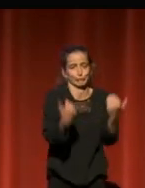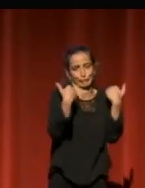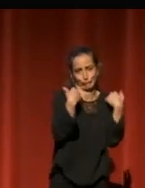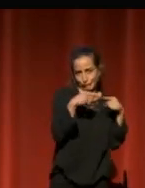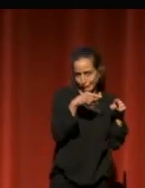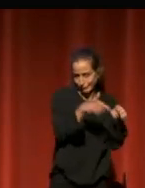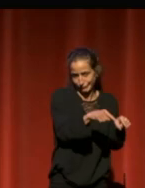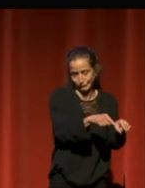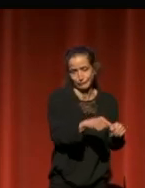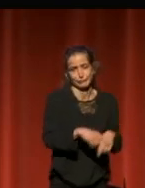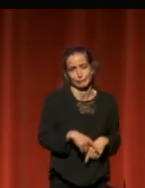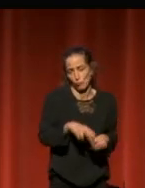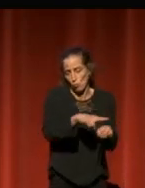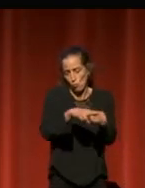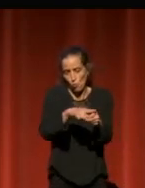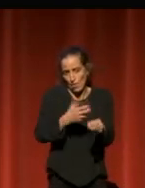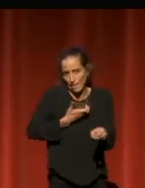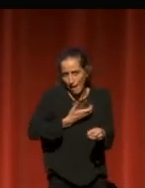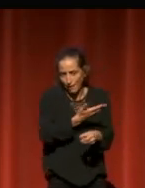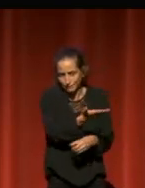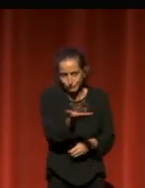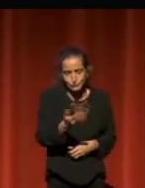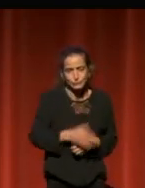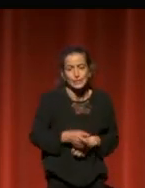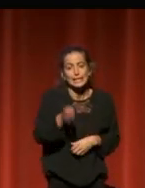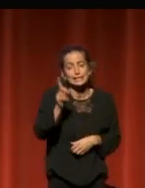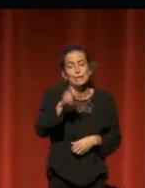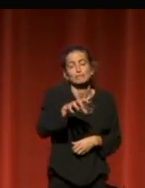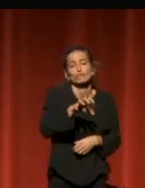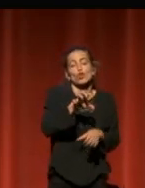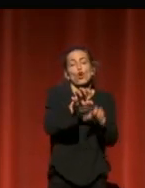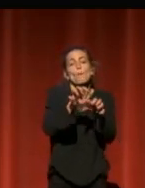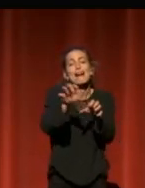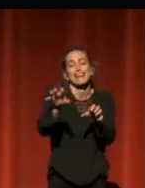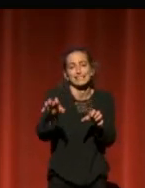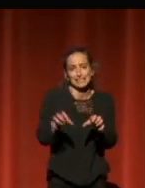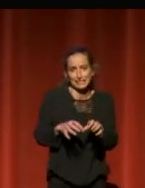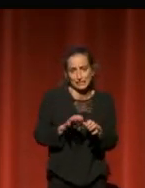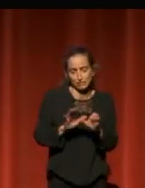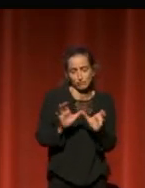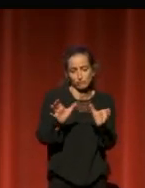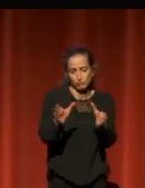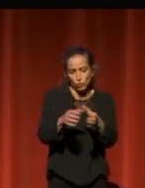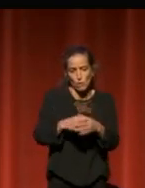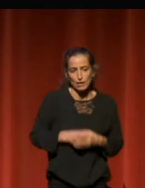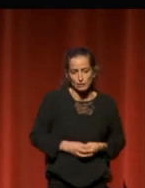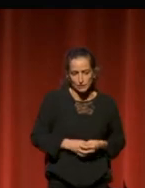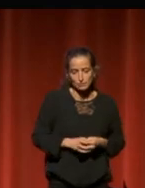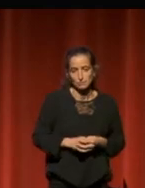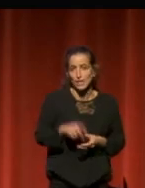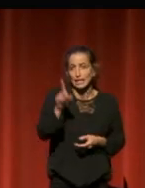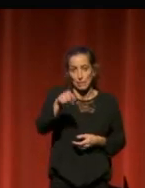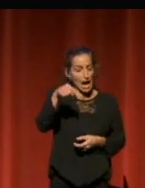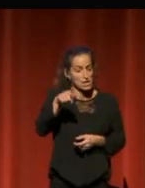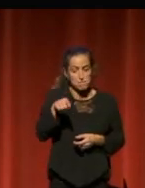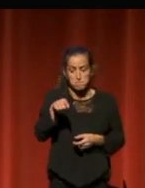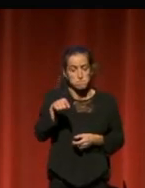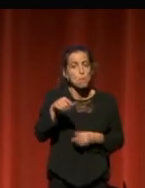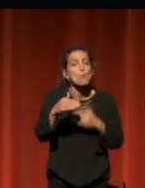local, municipal. Las comarcas, hay territorios donde hay un proceso de